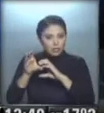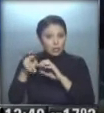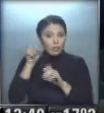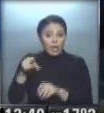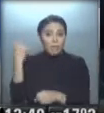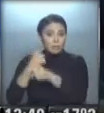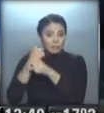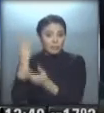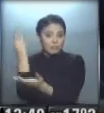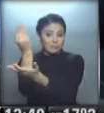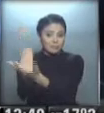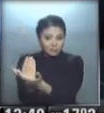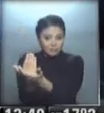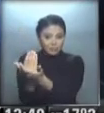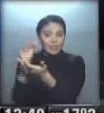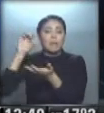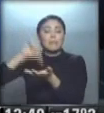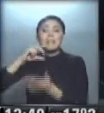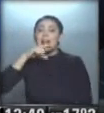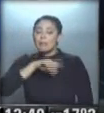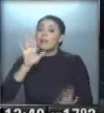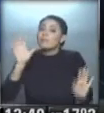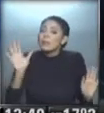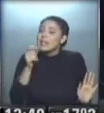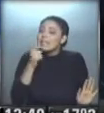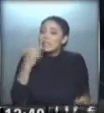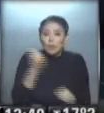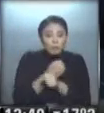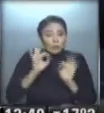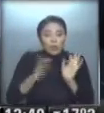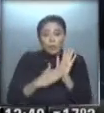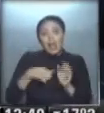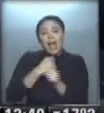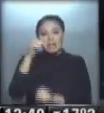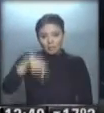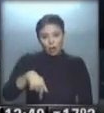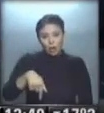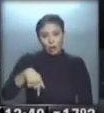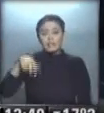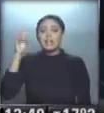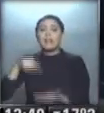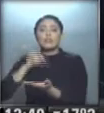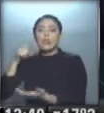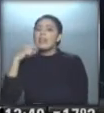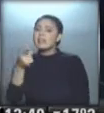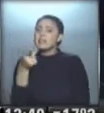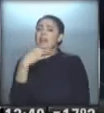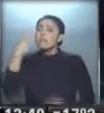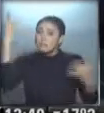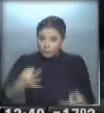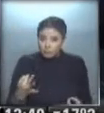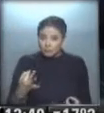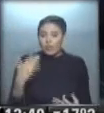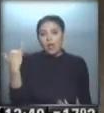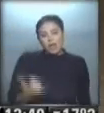la primera mandataria de Alemania. Veremos entonces si se confirma o no. Por ahora lo que hizo Berlín es salir a decir que